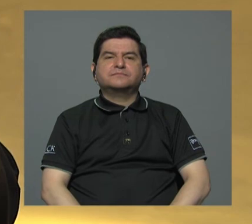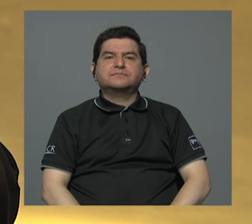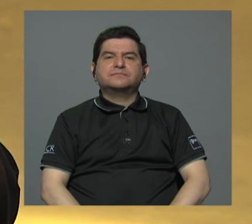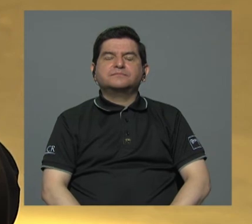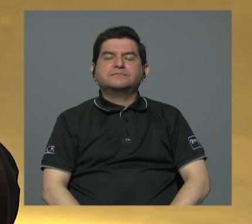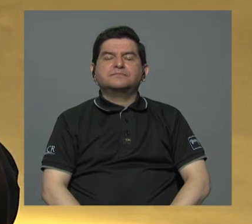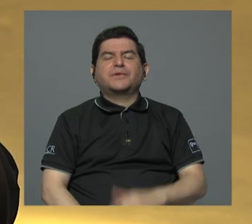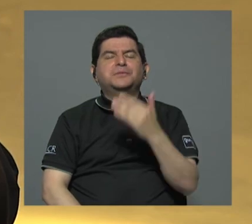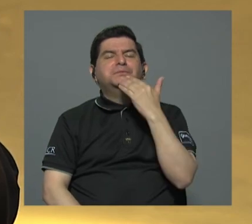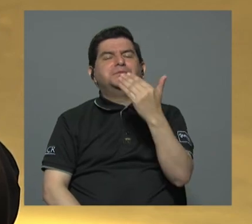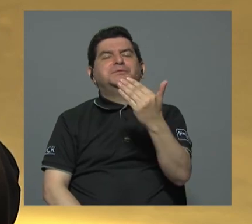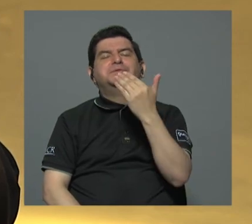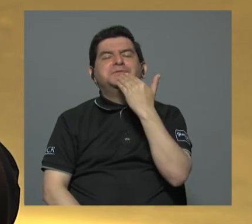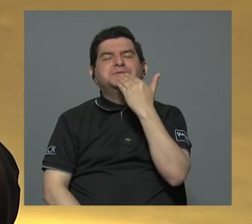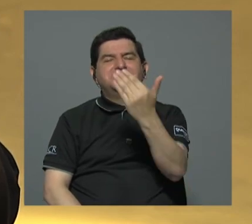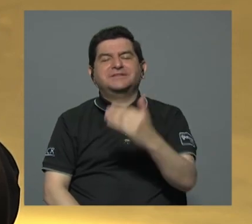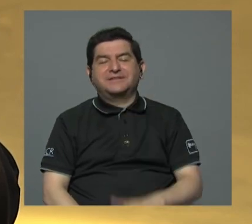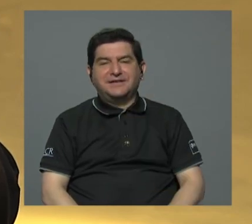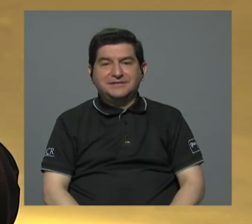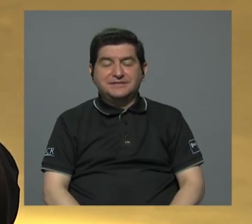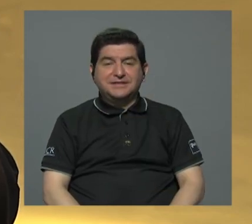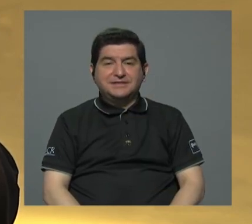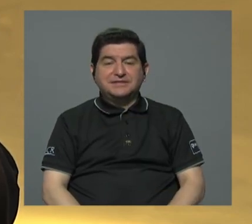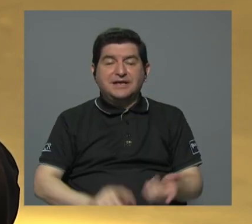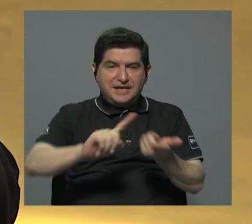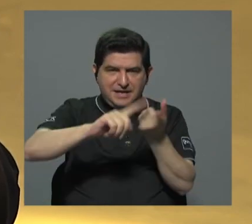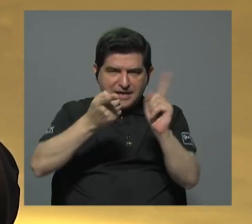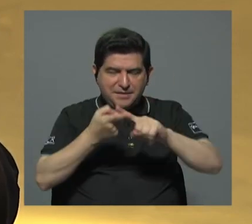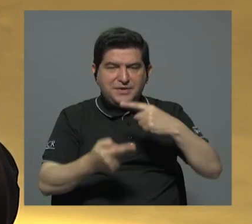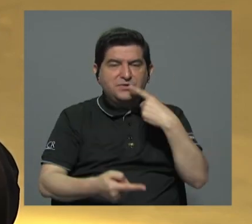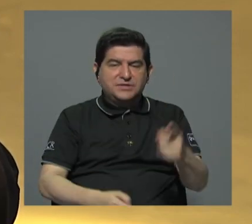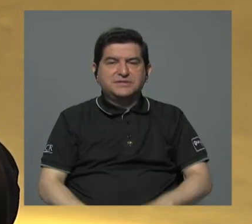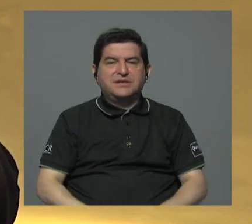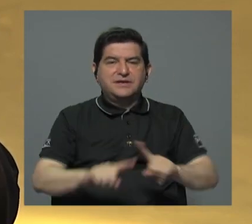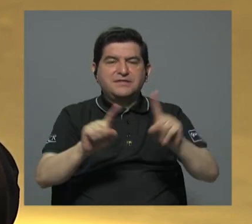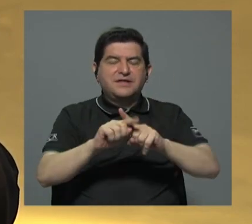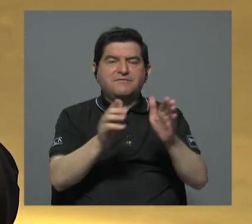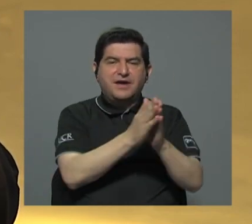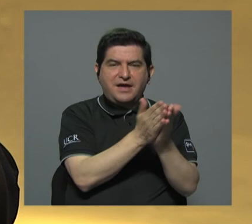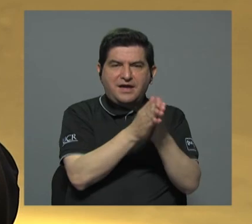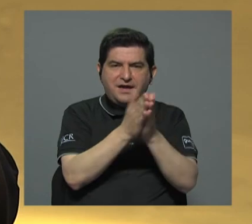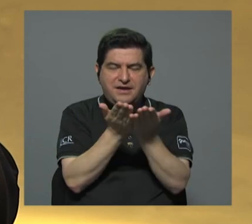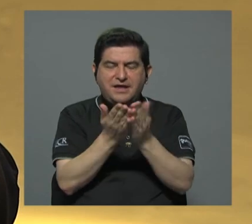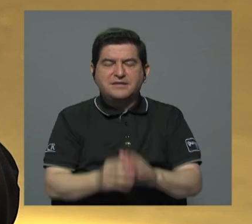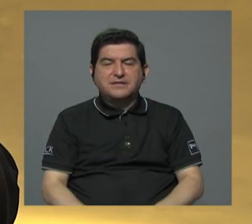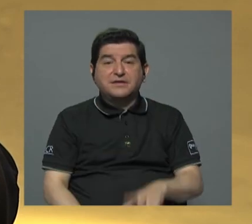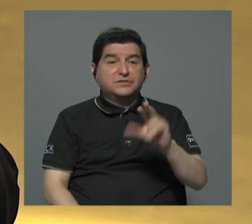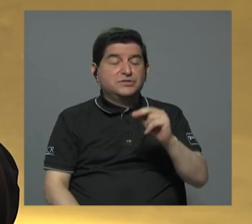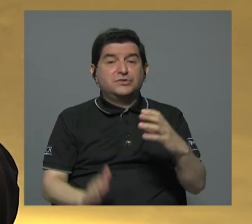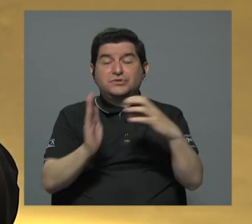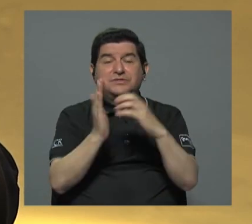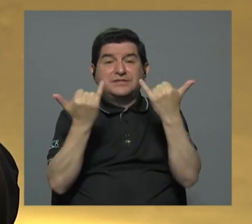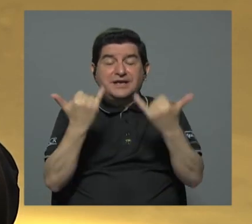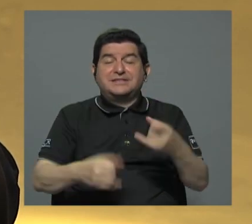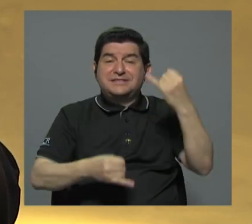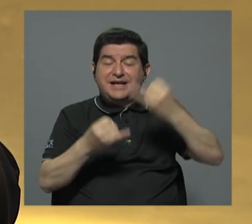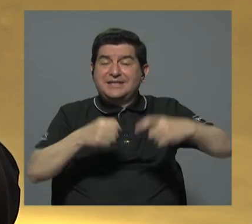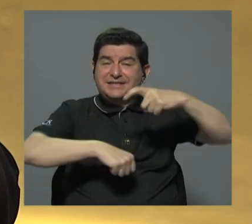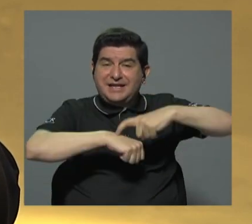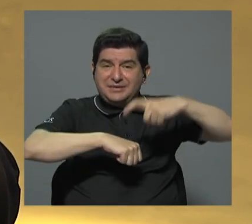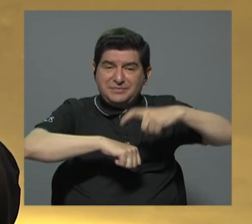pues agradecerle y decirle a las amigas y amigos que hay varios libros, no los vamos a citar porque ya se nos acabó el tiempo,